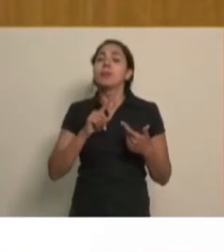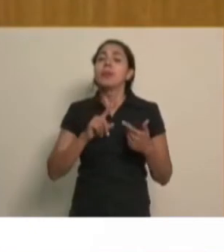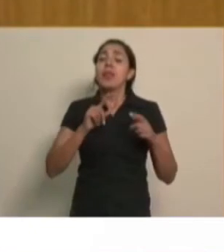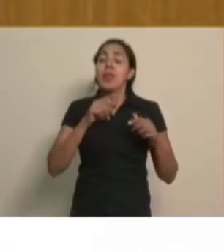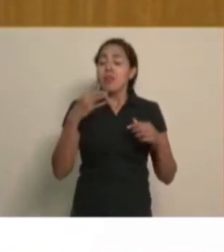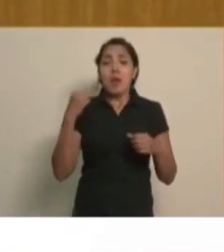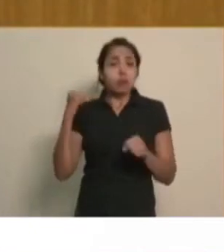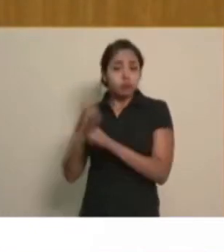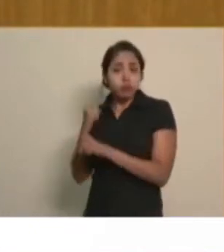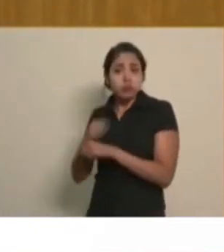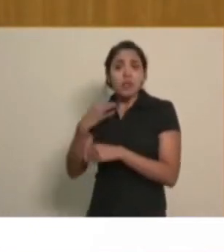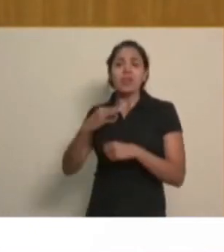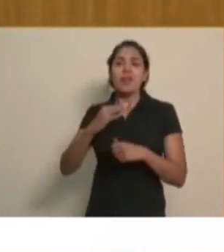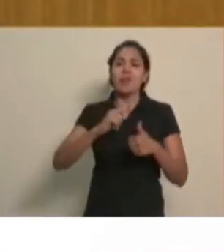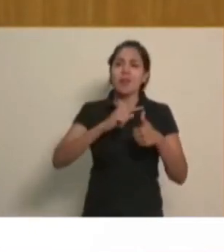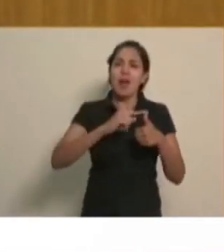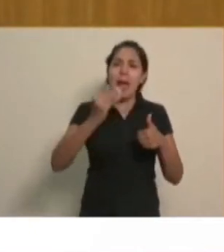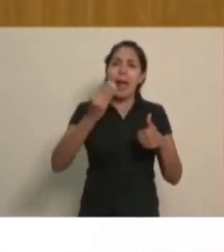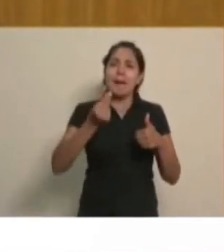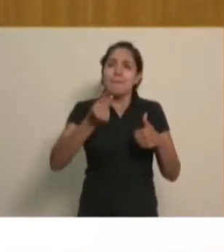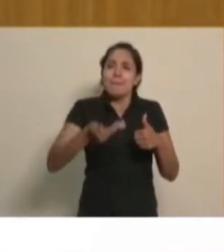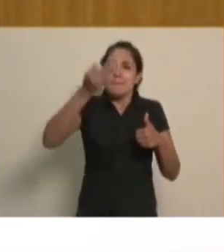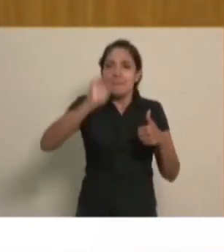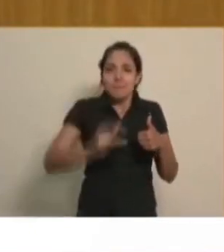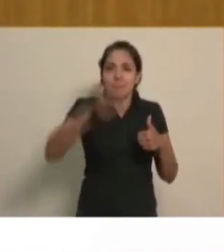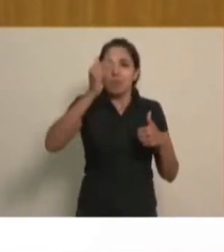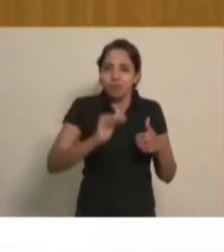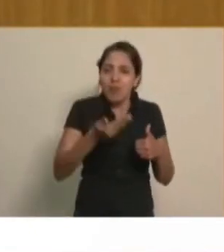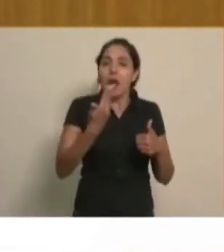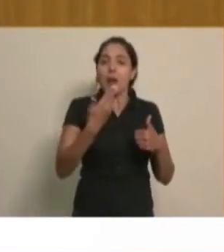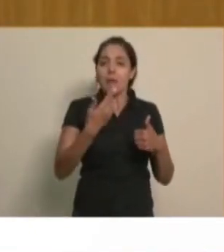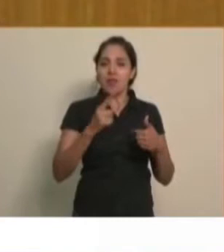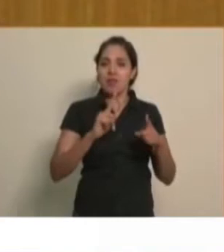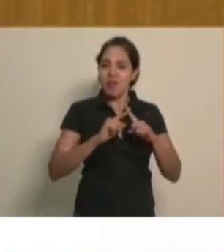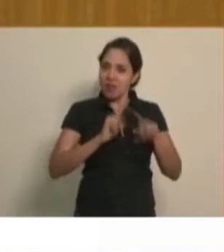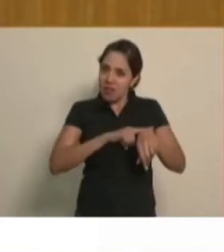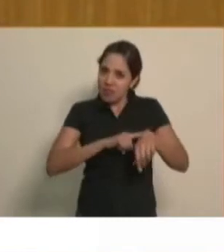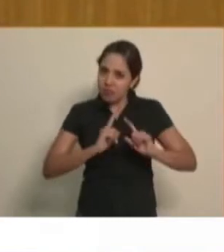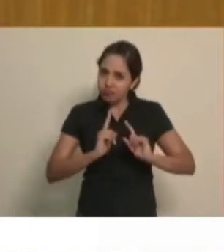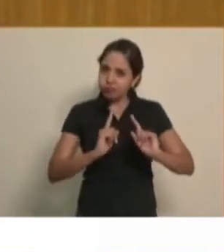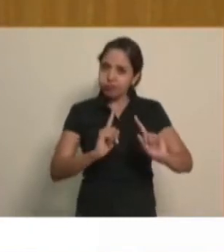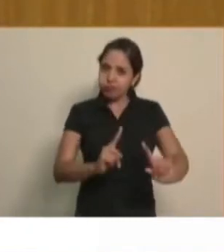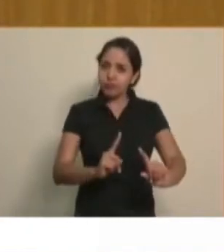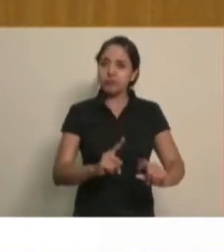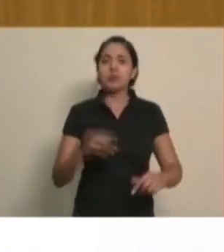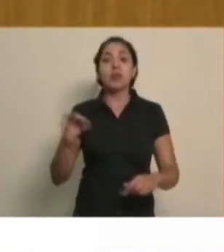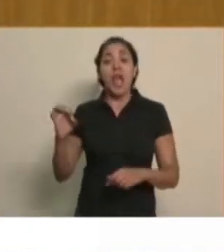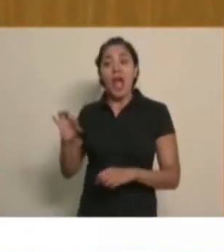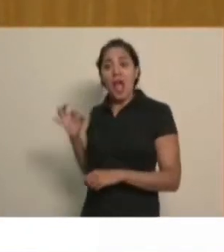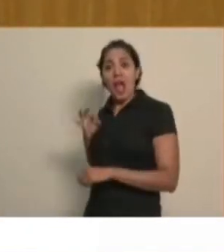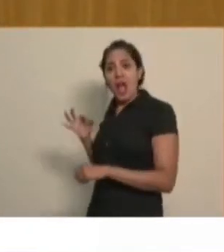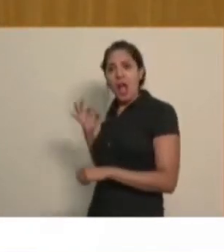por lo tanto debe ser móvil para que la condición de suficiencia se mantenga en el tiempo. Debe ser la consecuencia de una determinada cantidad de años de aportes al